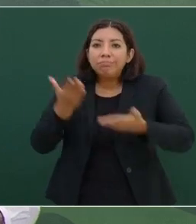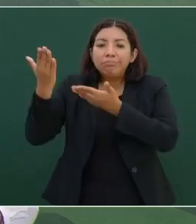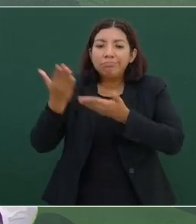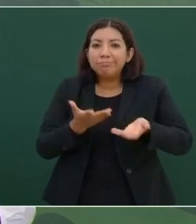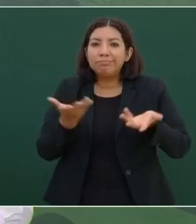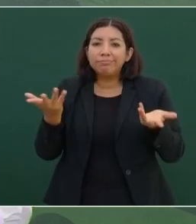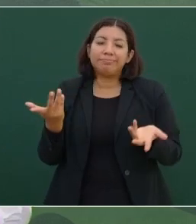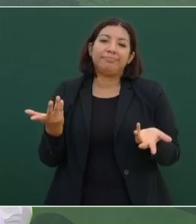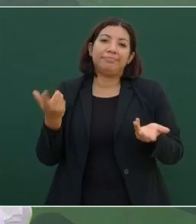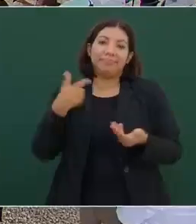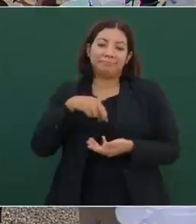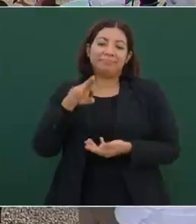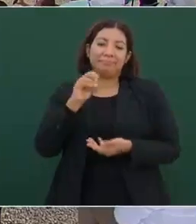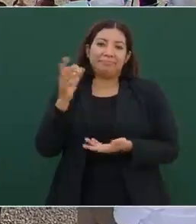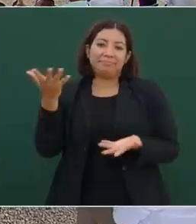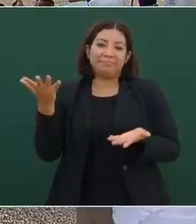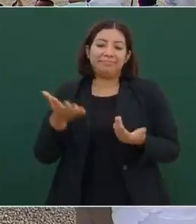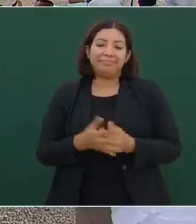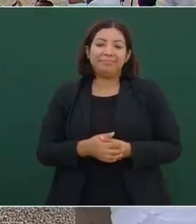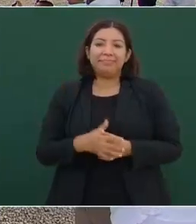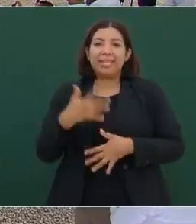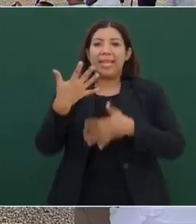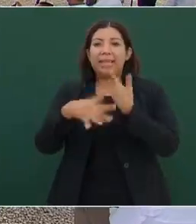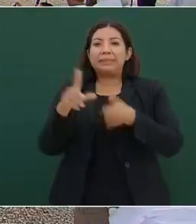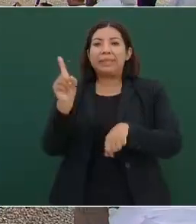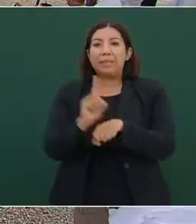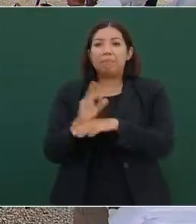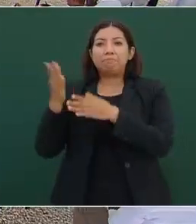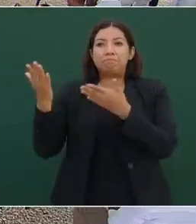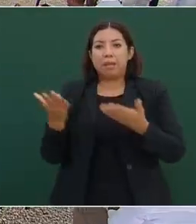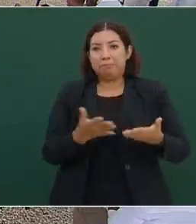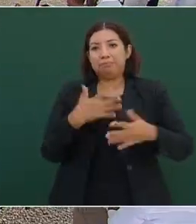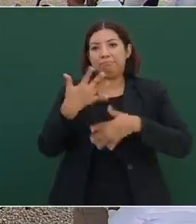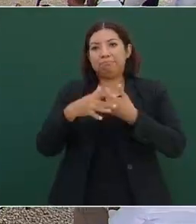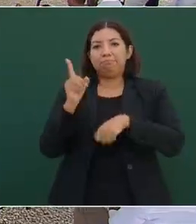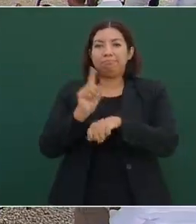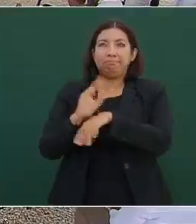a Quintana Roo, cada 15 días. Ya